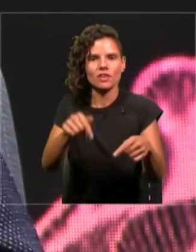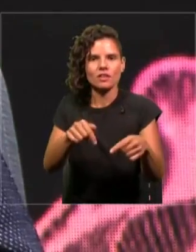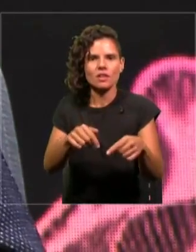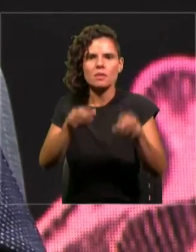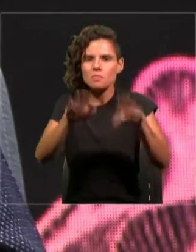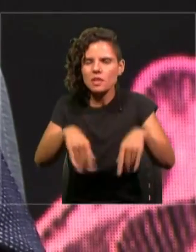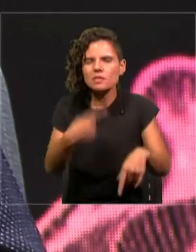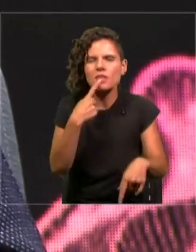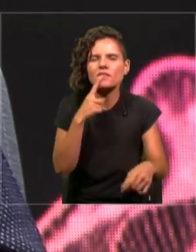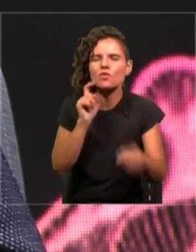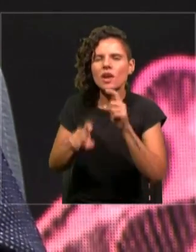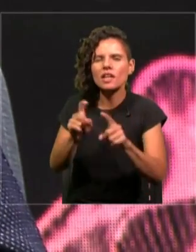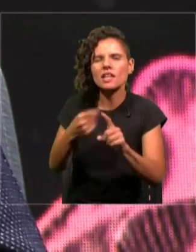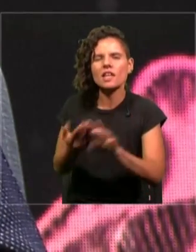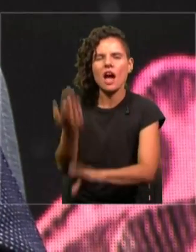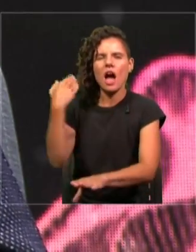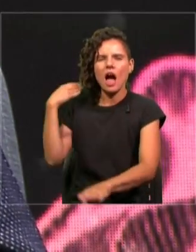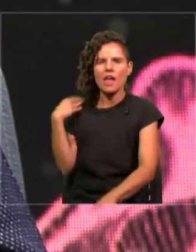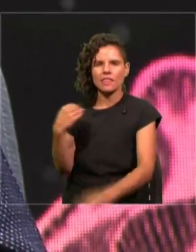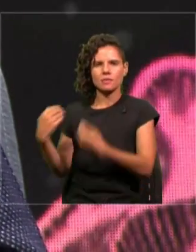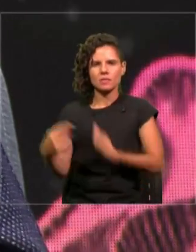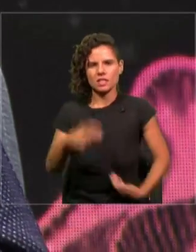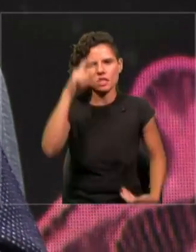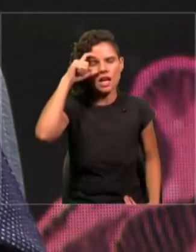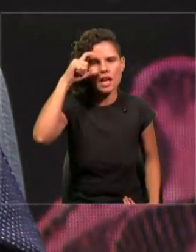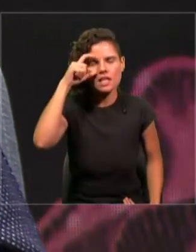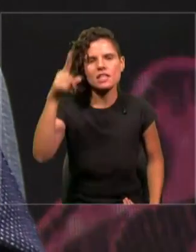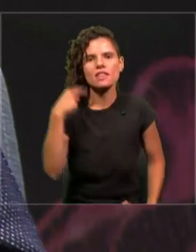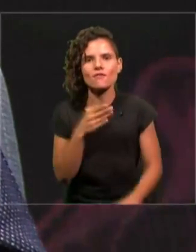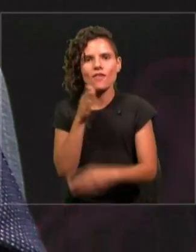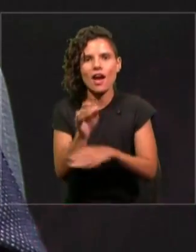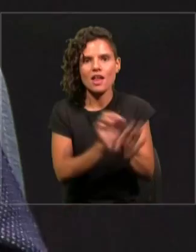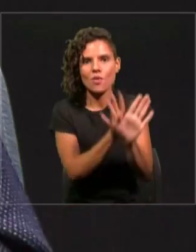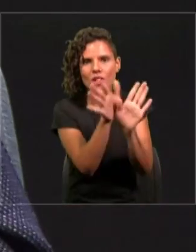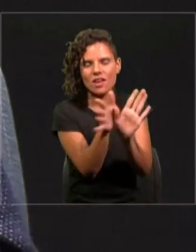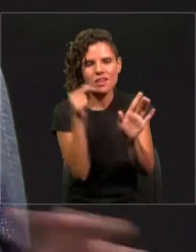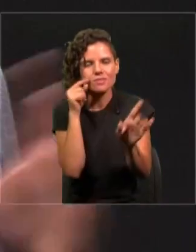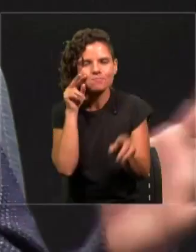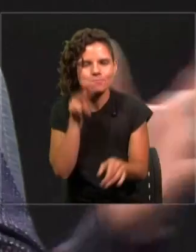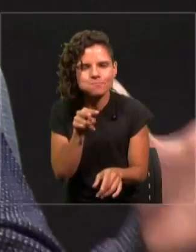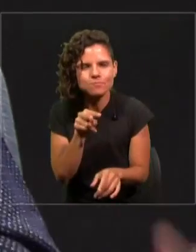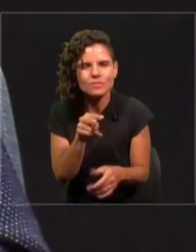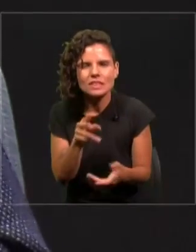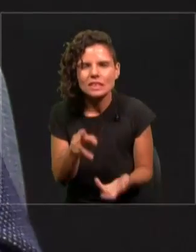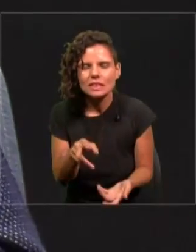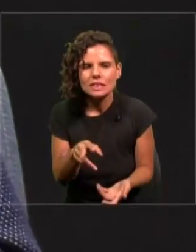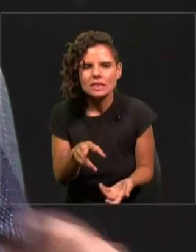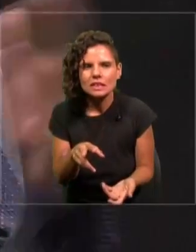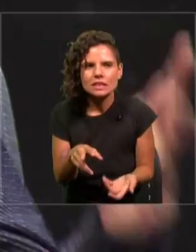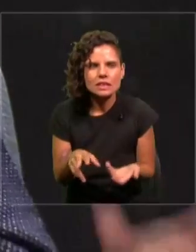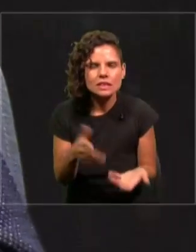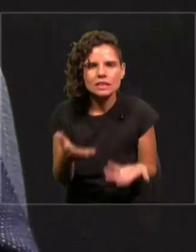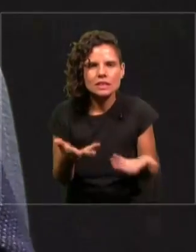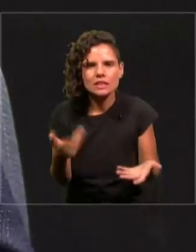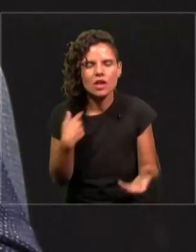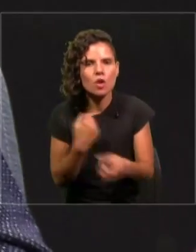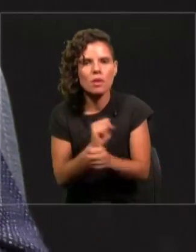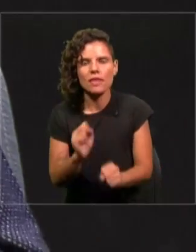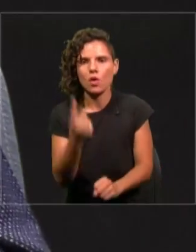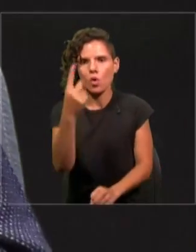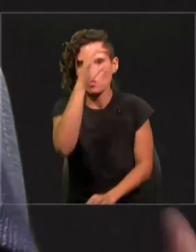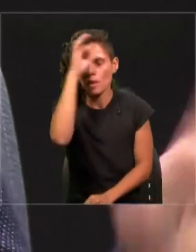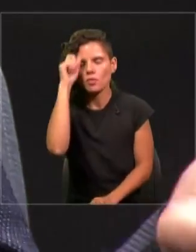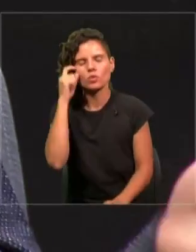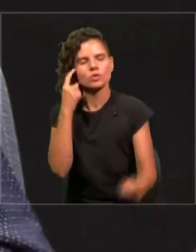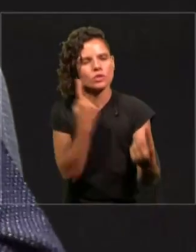Salvador Allende cuando viajó a la Araucanía. Y se da cuenta de que no puede comprender o hablar solamente con un mapuche, a pesar de,